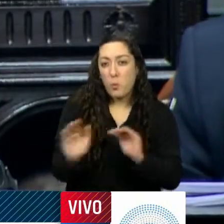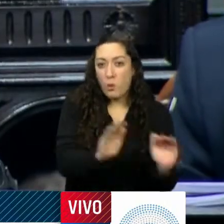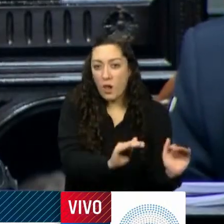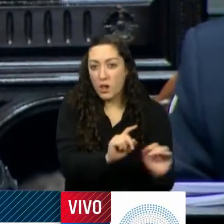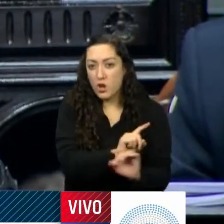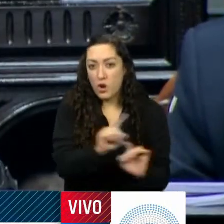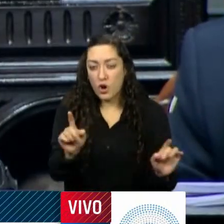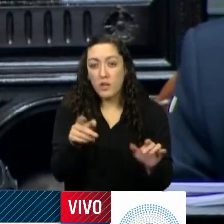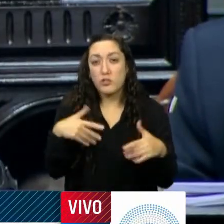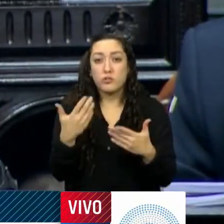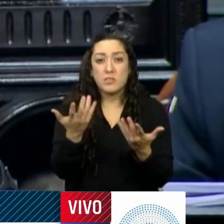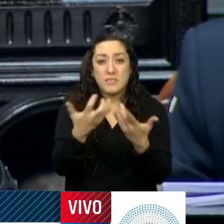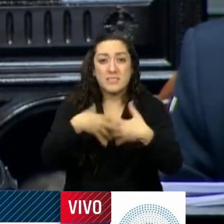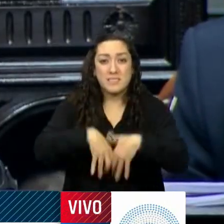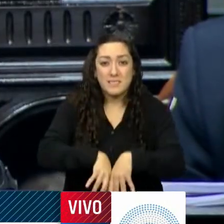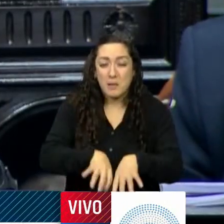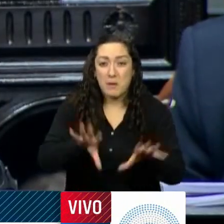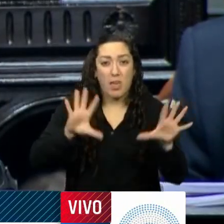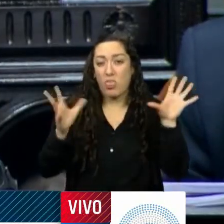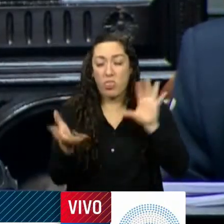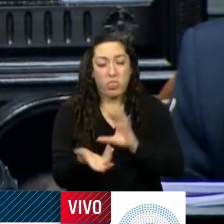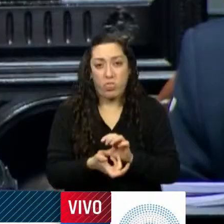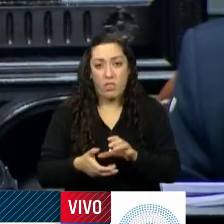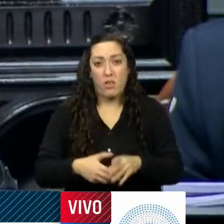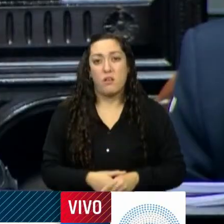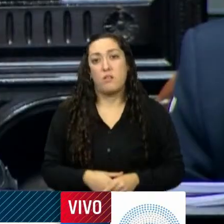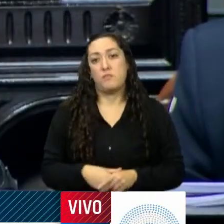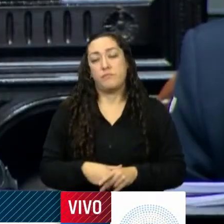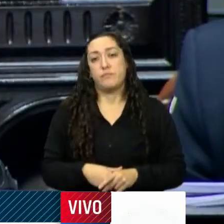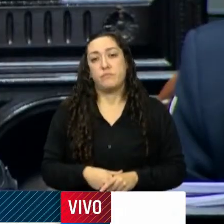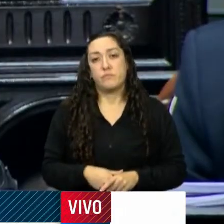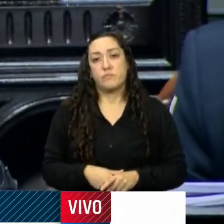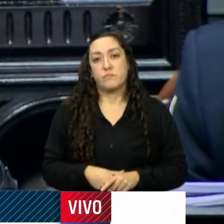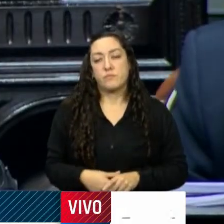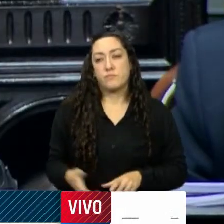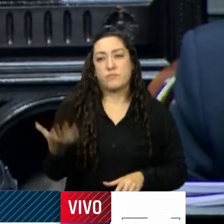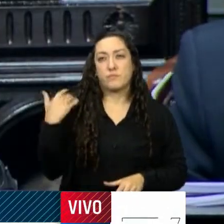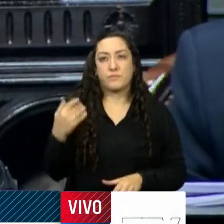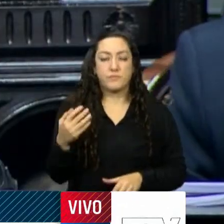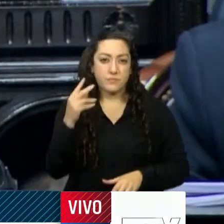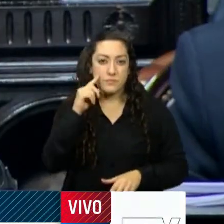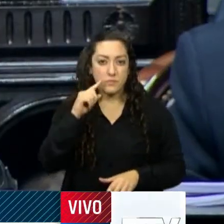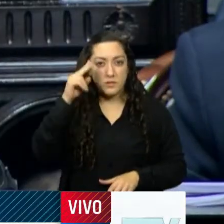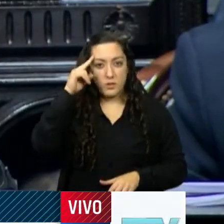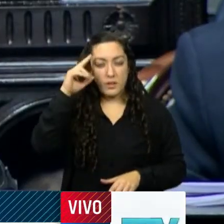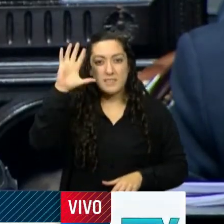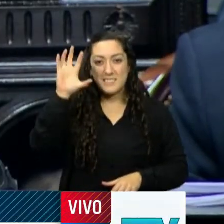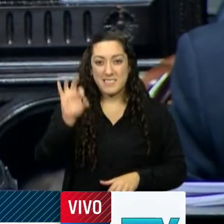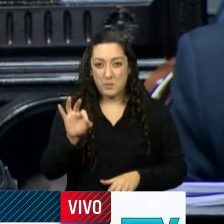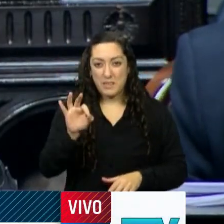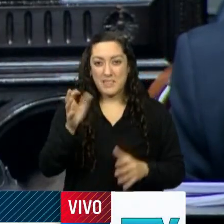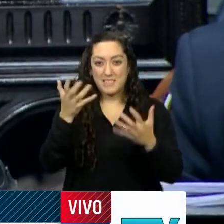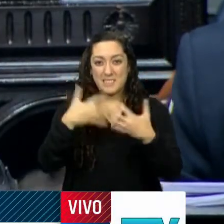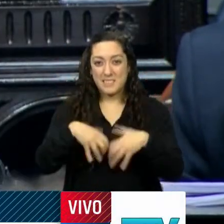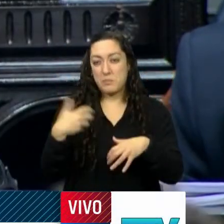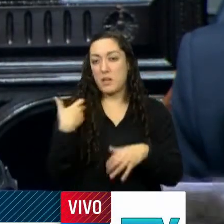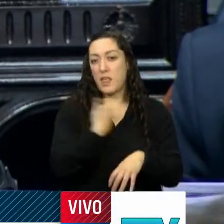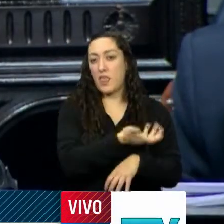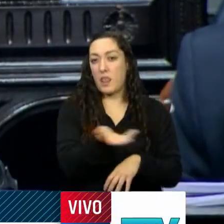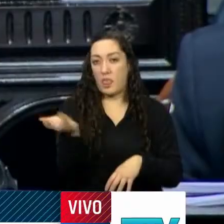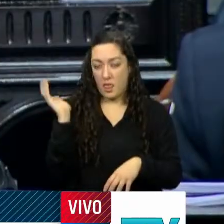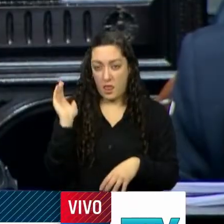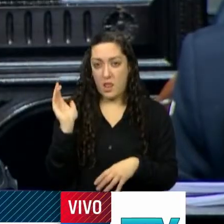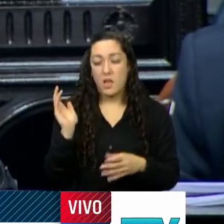perforó el sistema que había sido o se generalizó allá por la década del 50 y que en ese